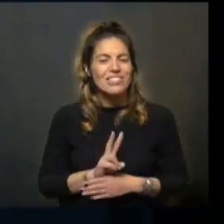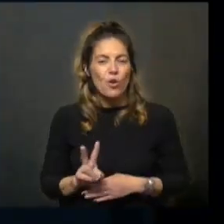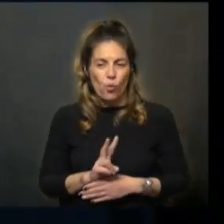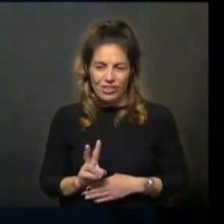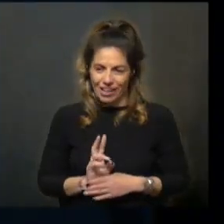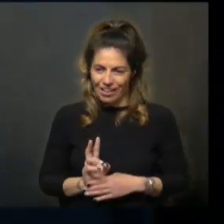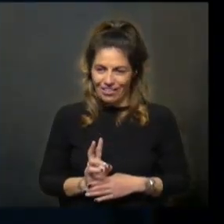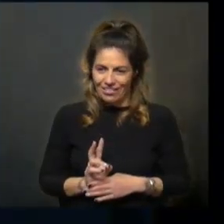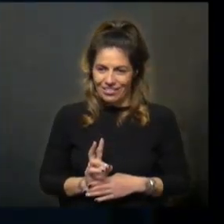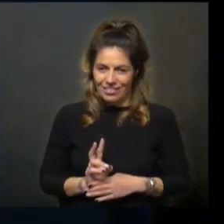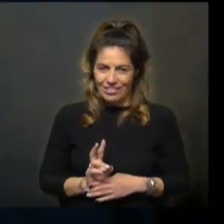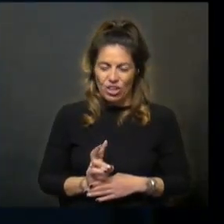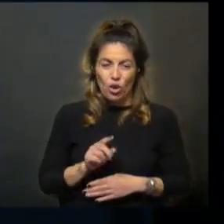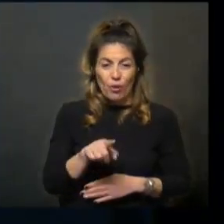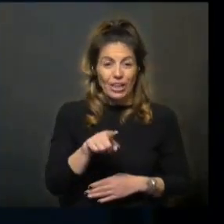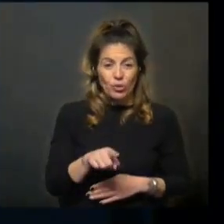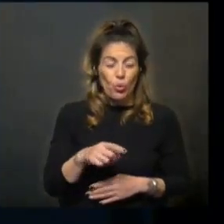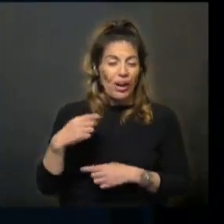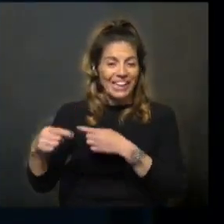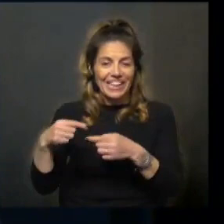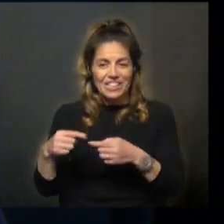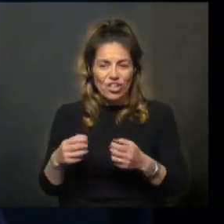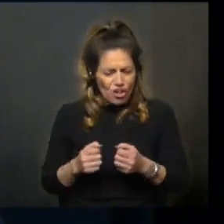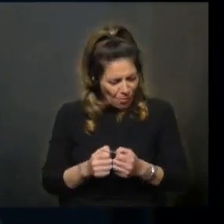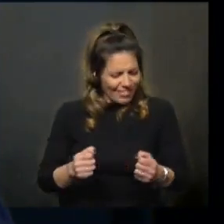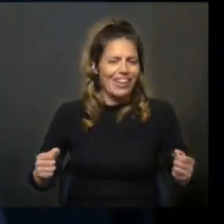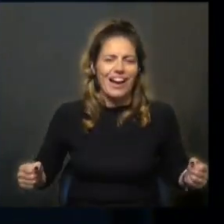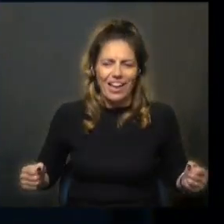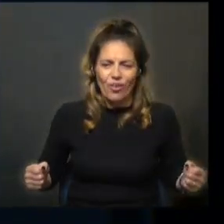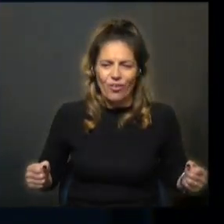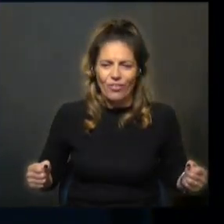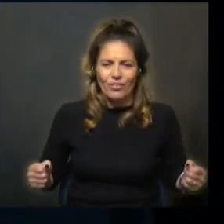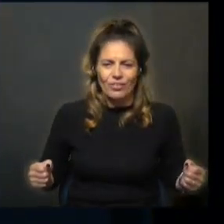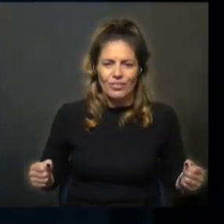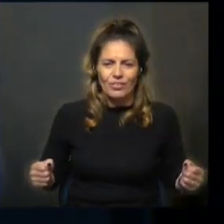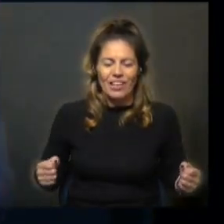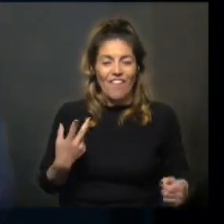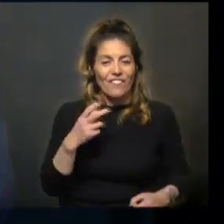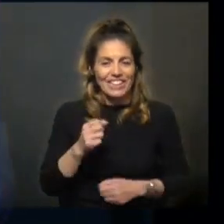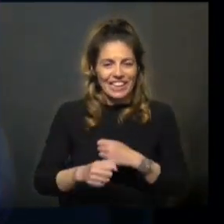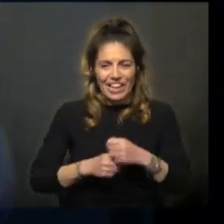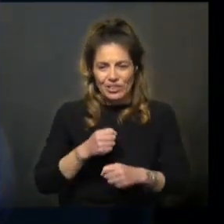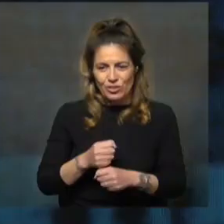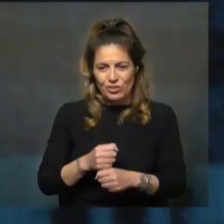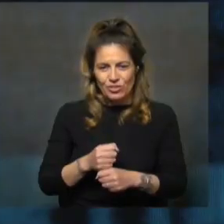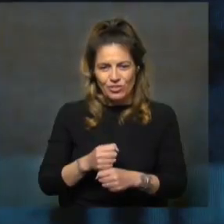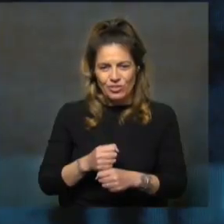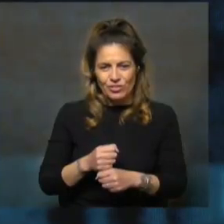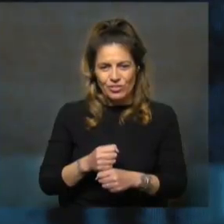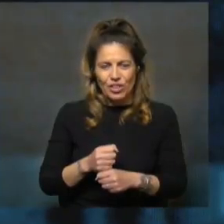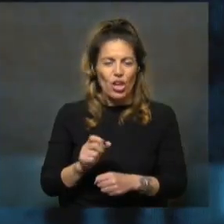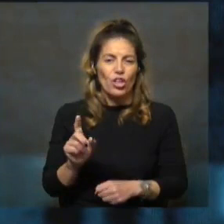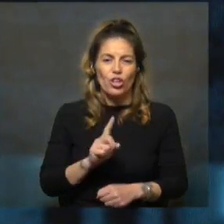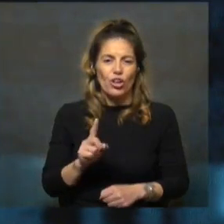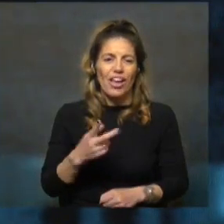audacia en tu generación que dig tenían 20 años no eran